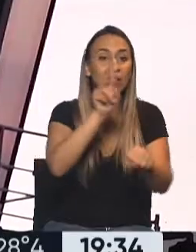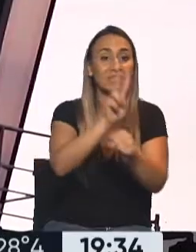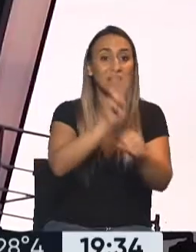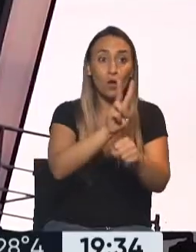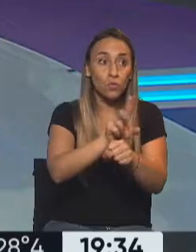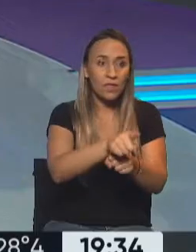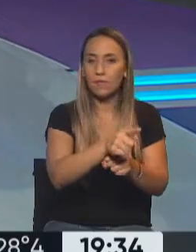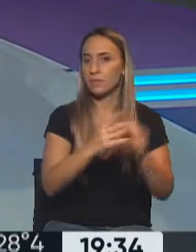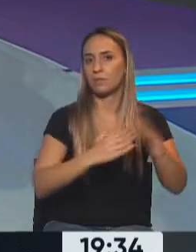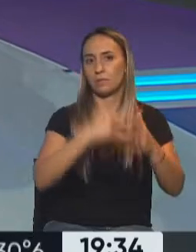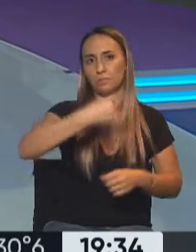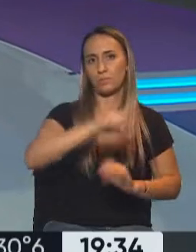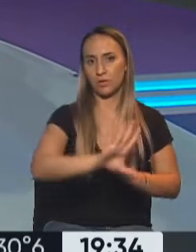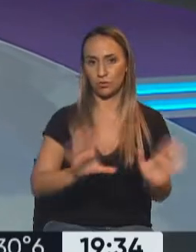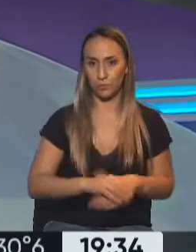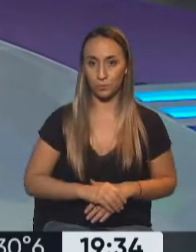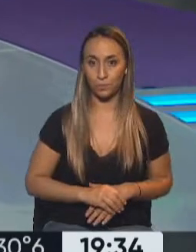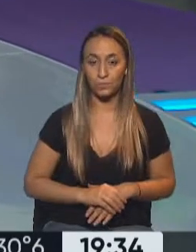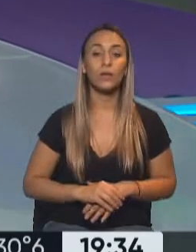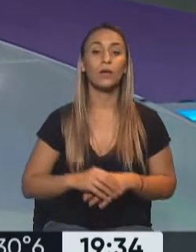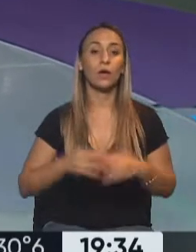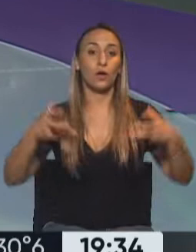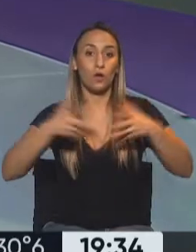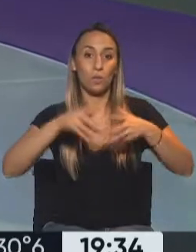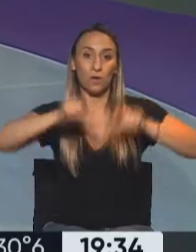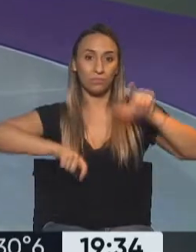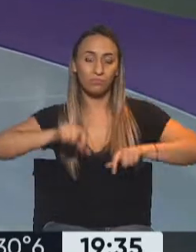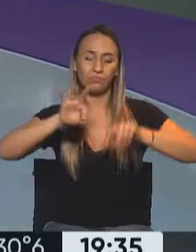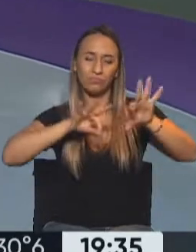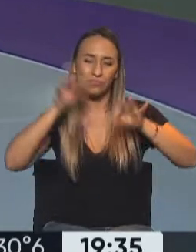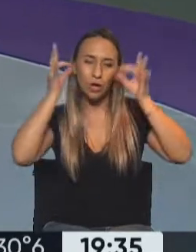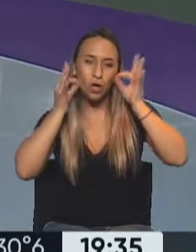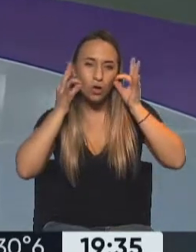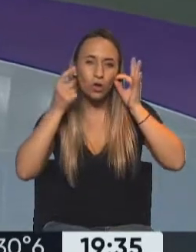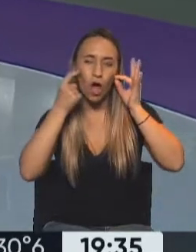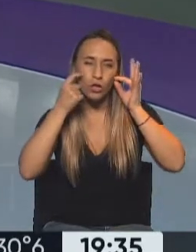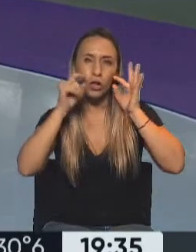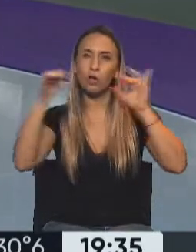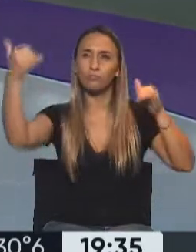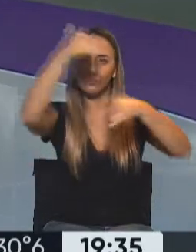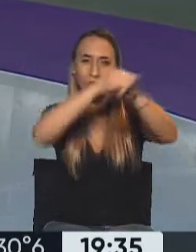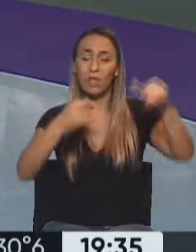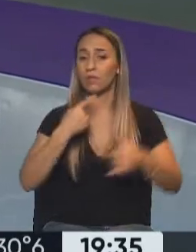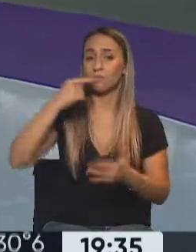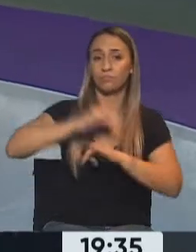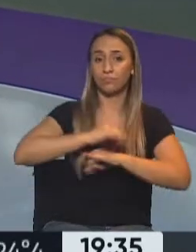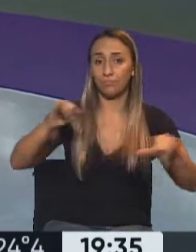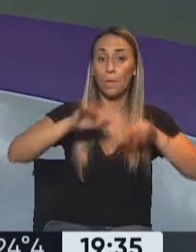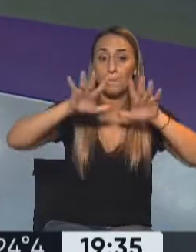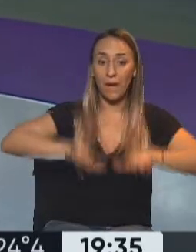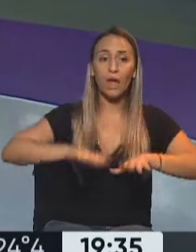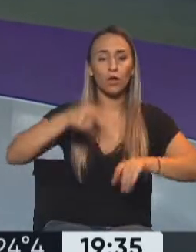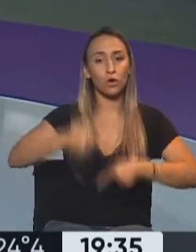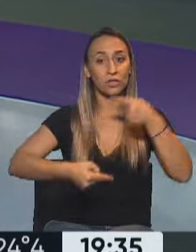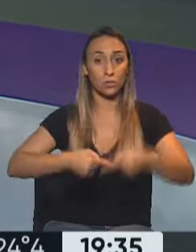lado. Los controladores aéreos anuncian que las medidas serán progresivas y que van a continuar el próximo